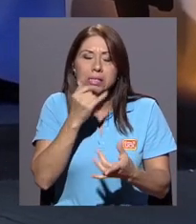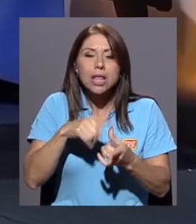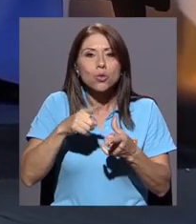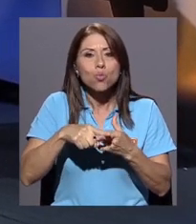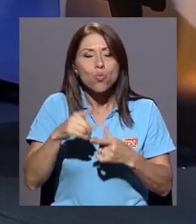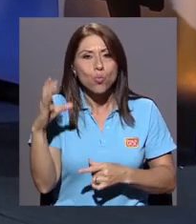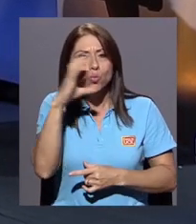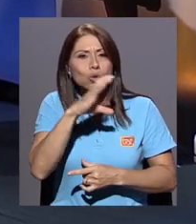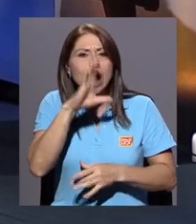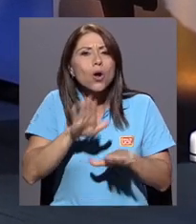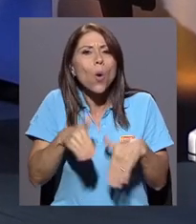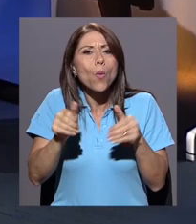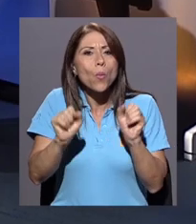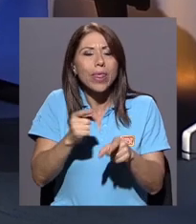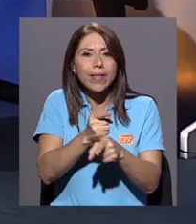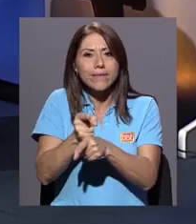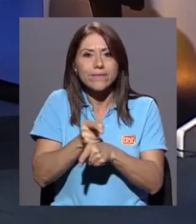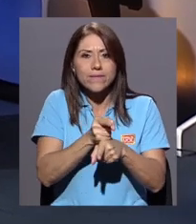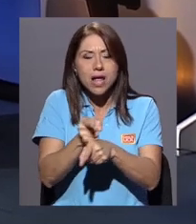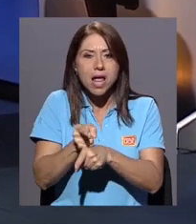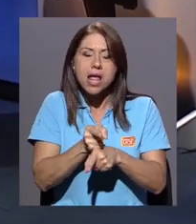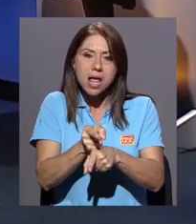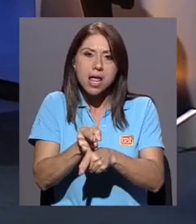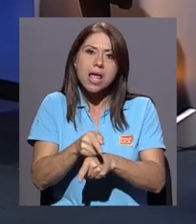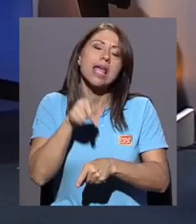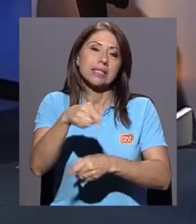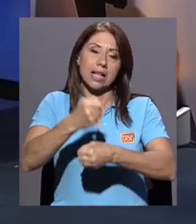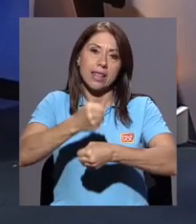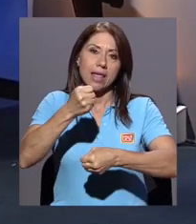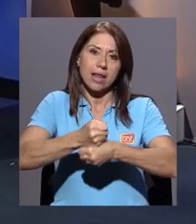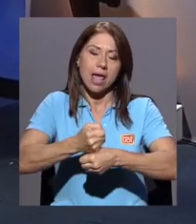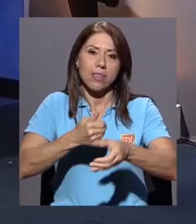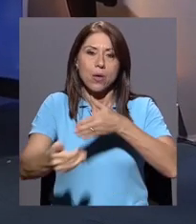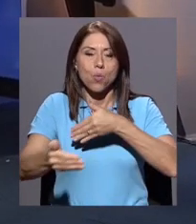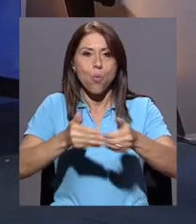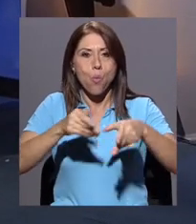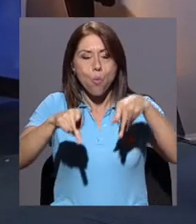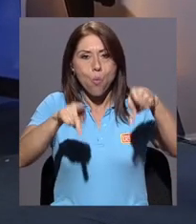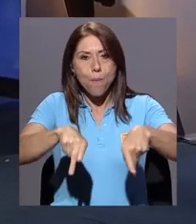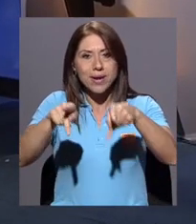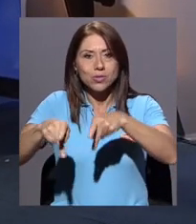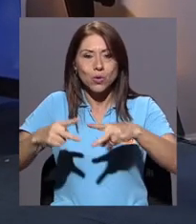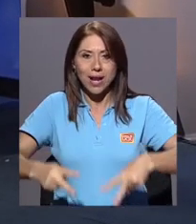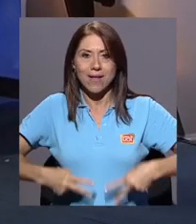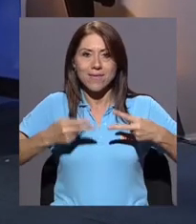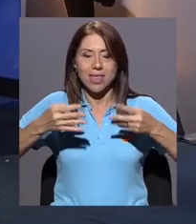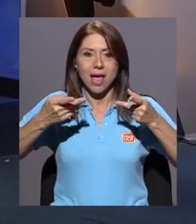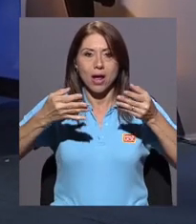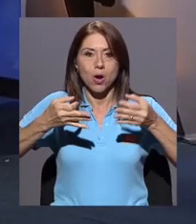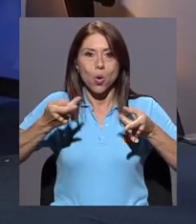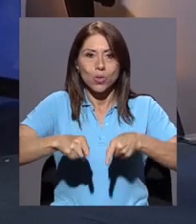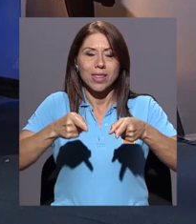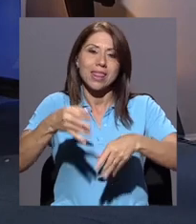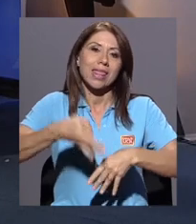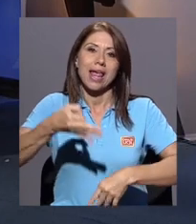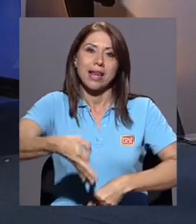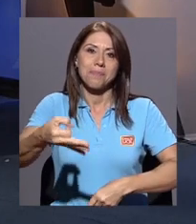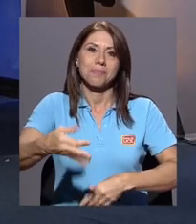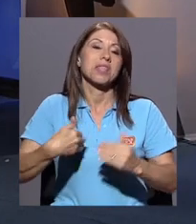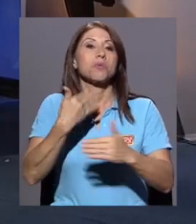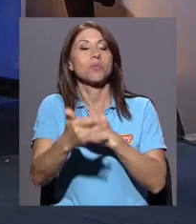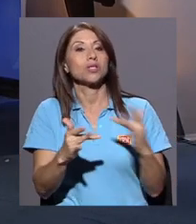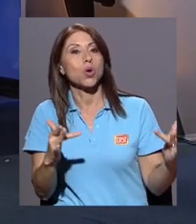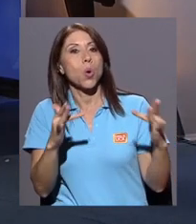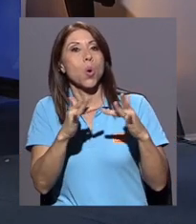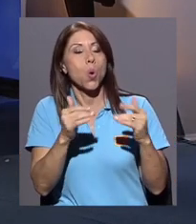forma de poder rectificar, que es la tarea de cualquier persona en la vida cotidiana. Vamos a regresar